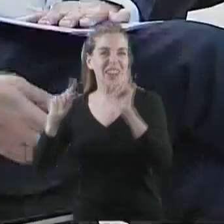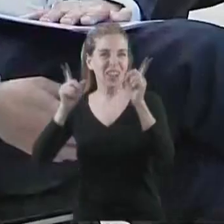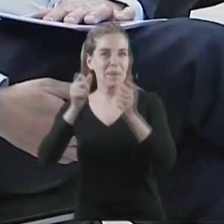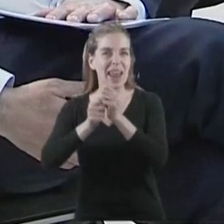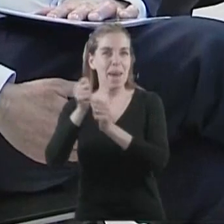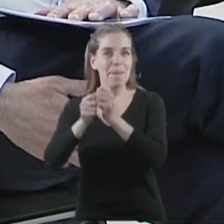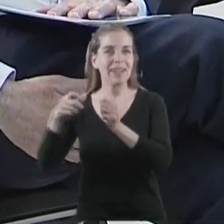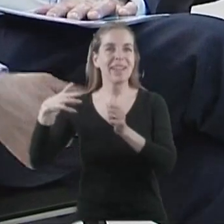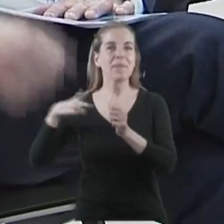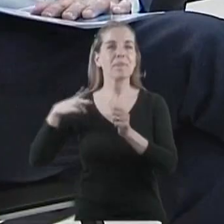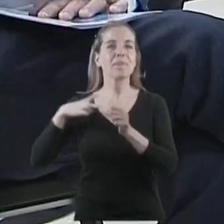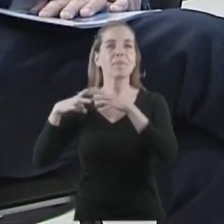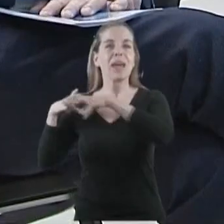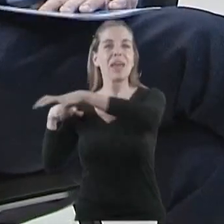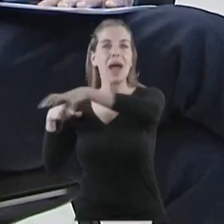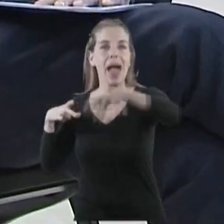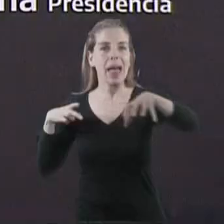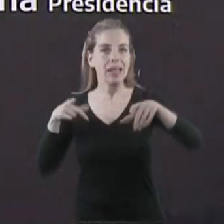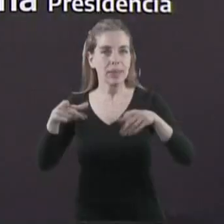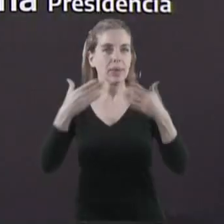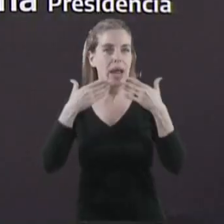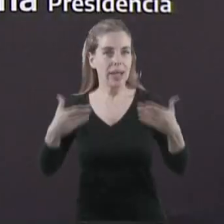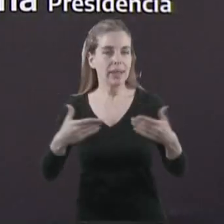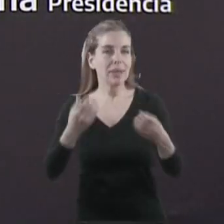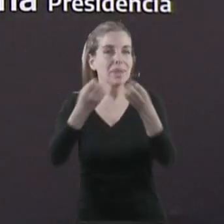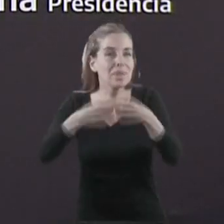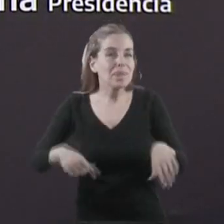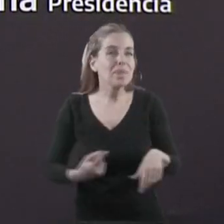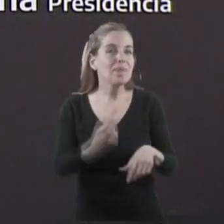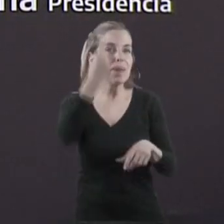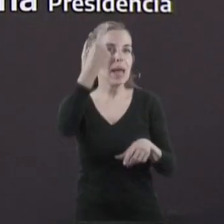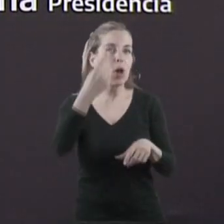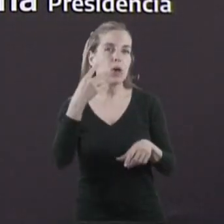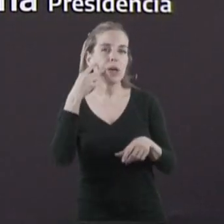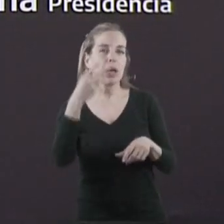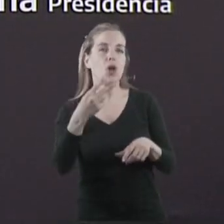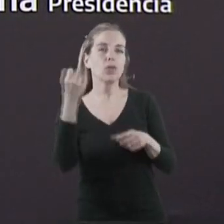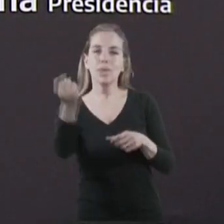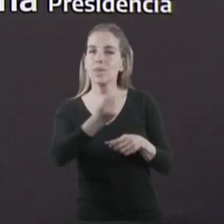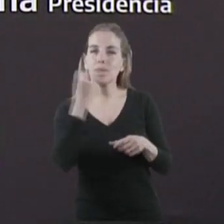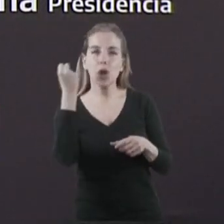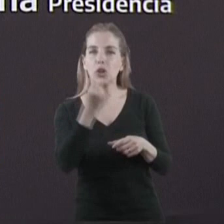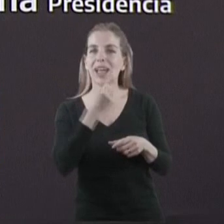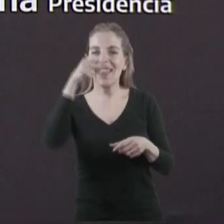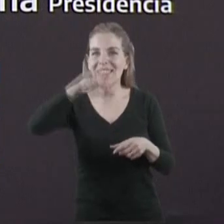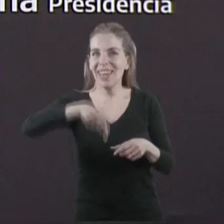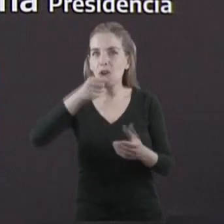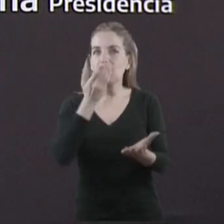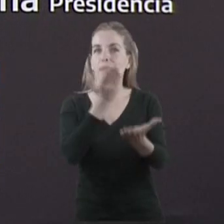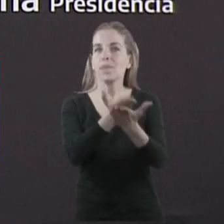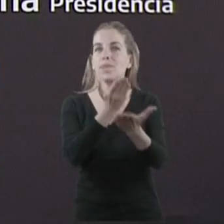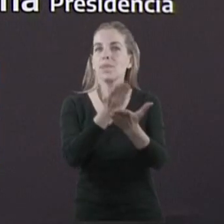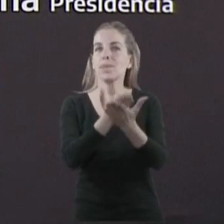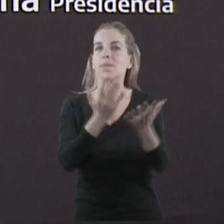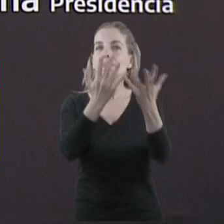nos acompaña. Quiero empezar por reconocer el valor de lo que hoy se presenta